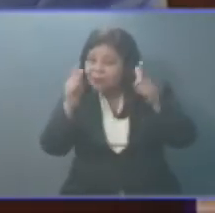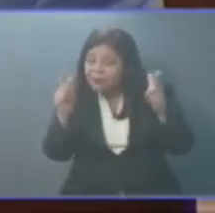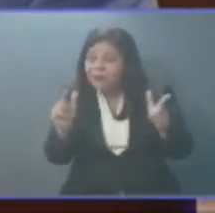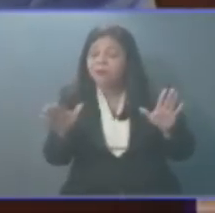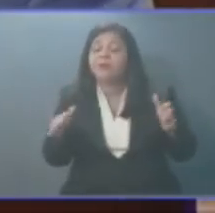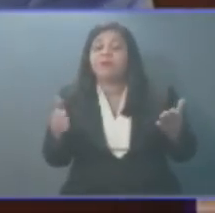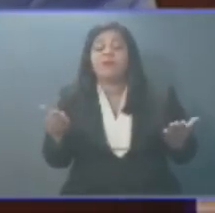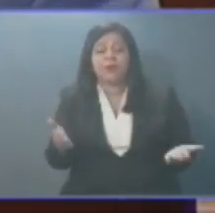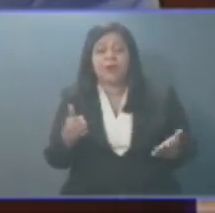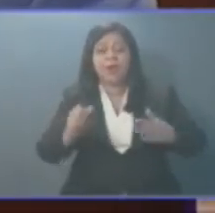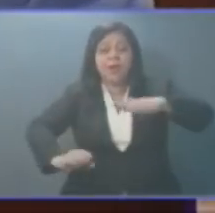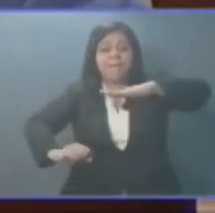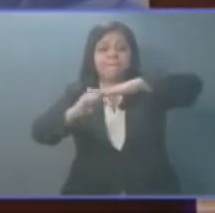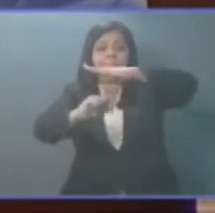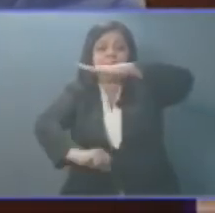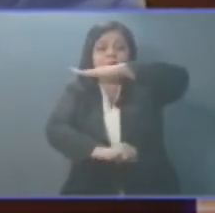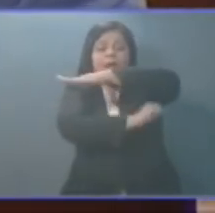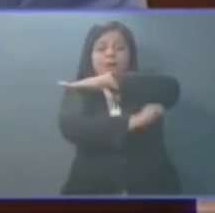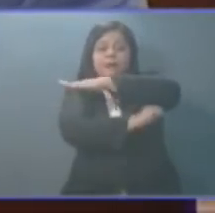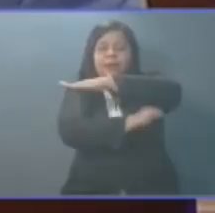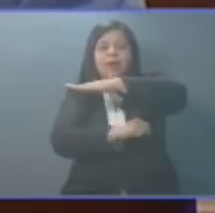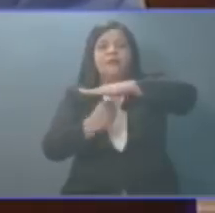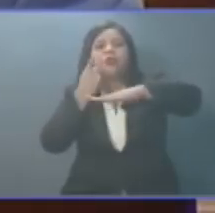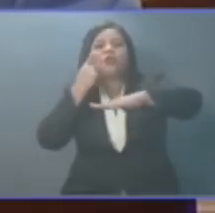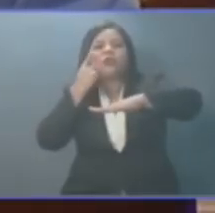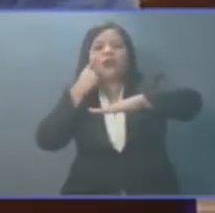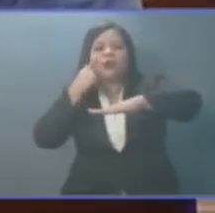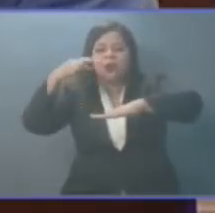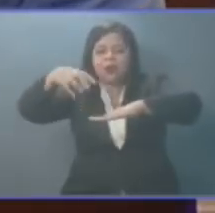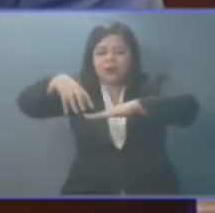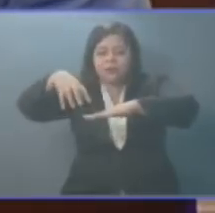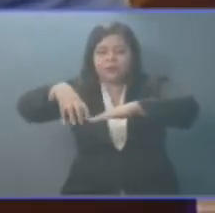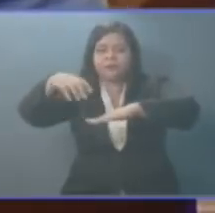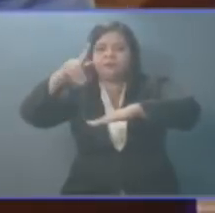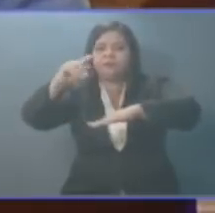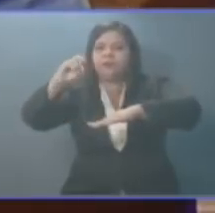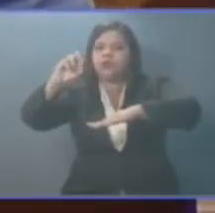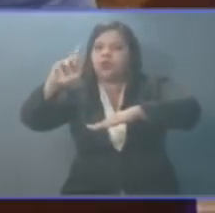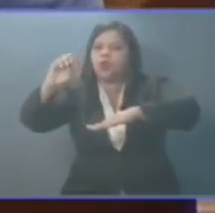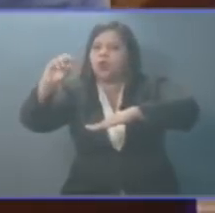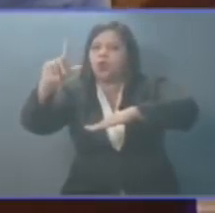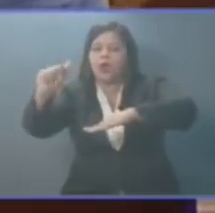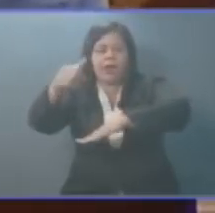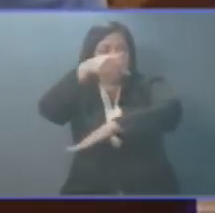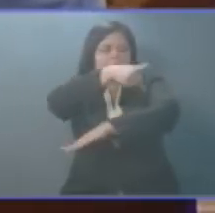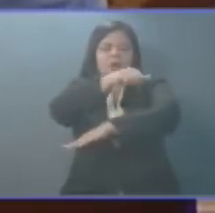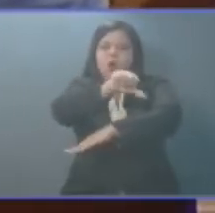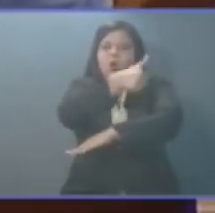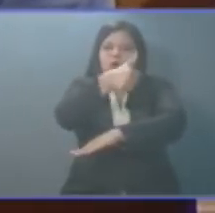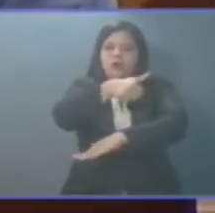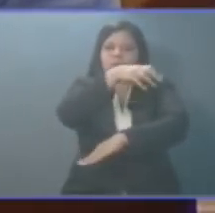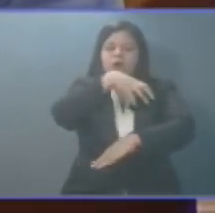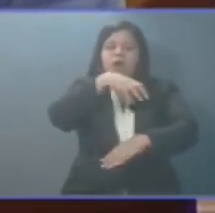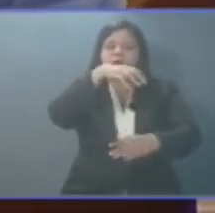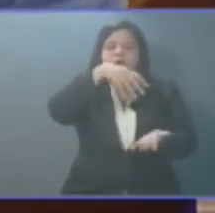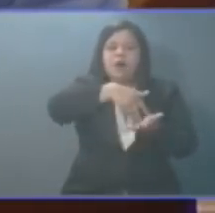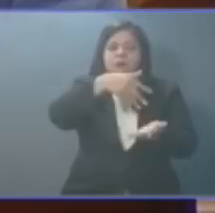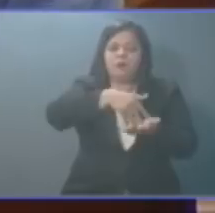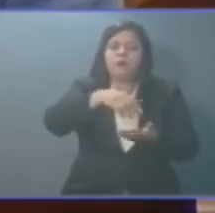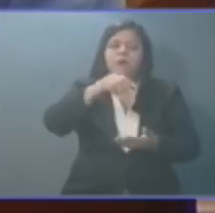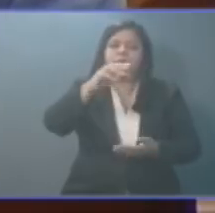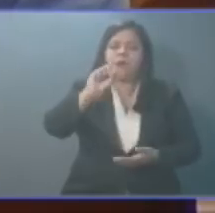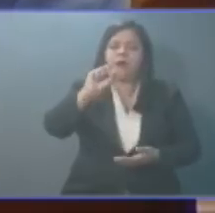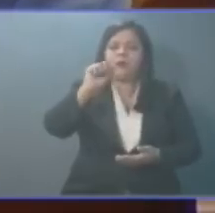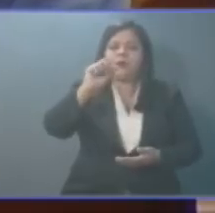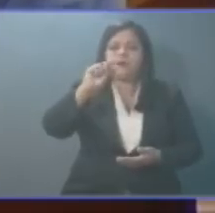el puente María Chichilco entre los municipios de San Isidro y Torol. Durante décadas, realizar las